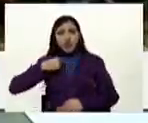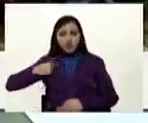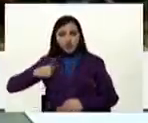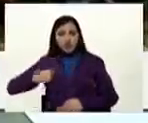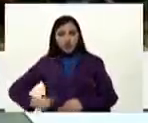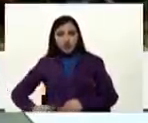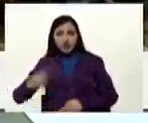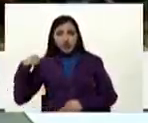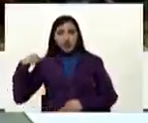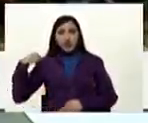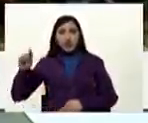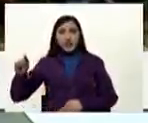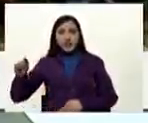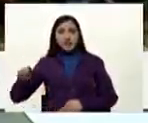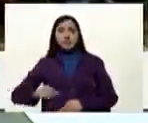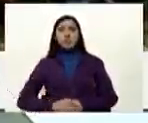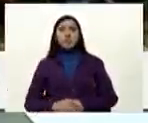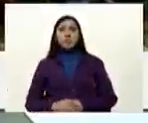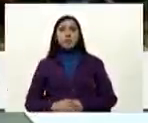Jinping,